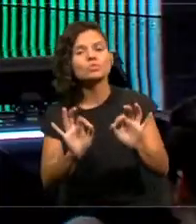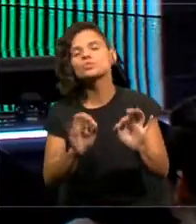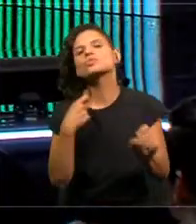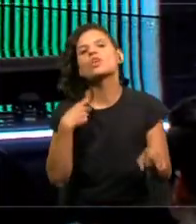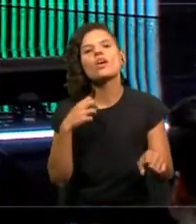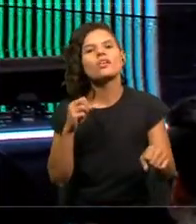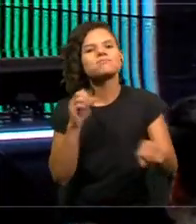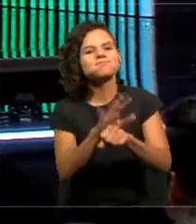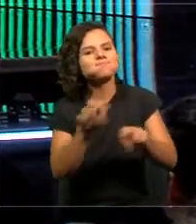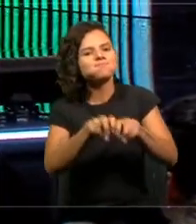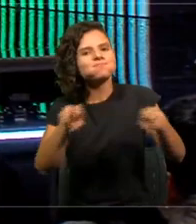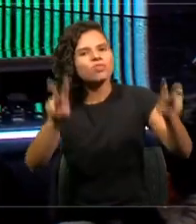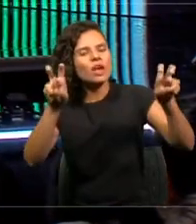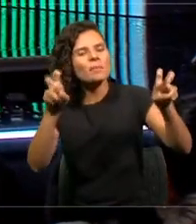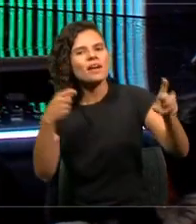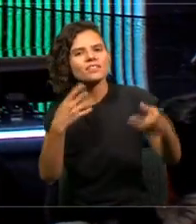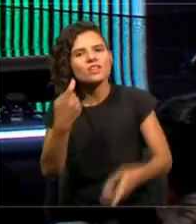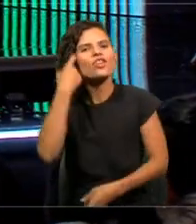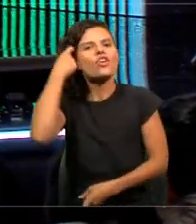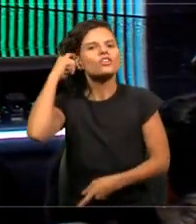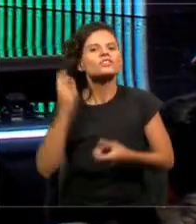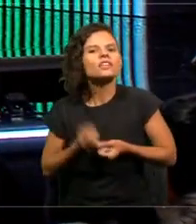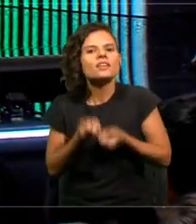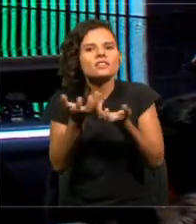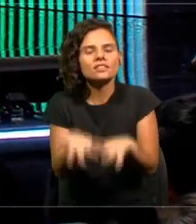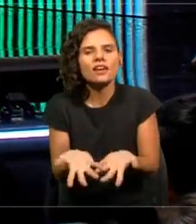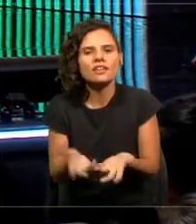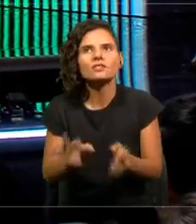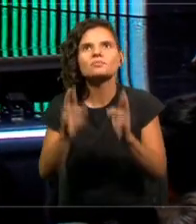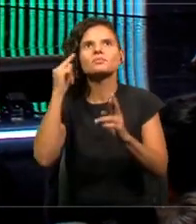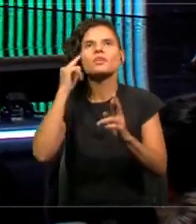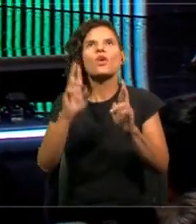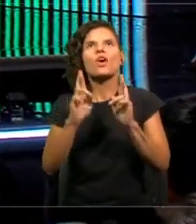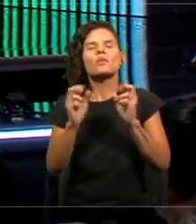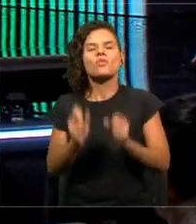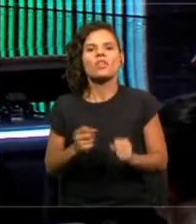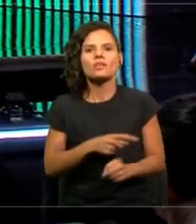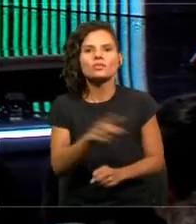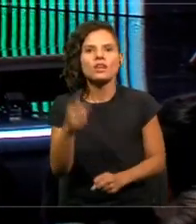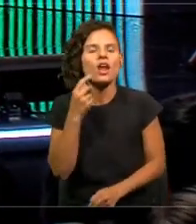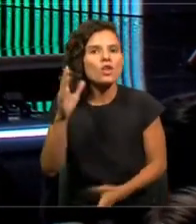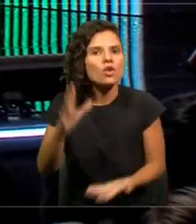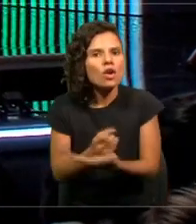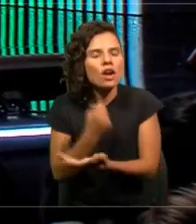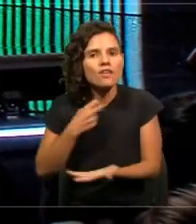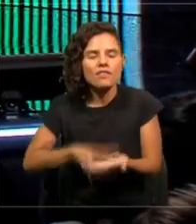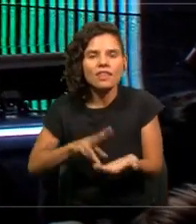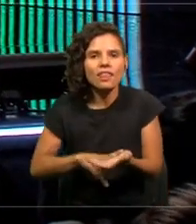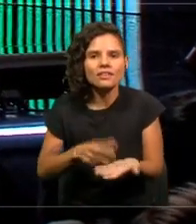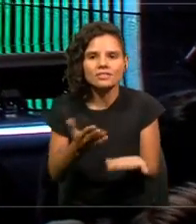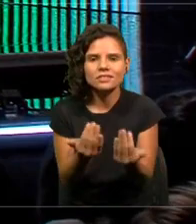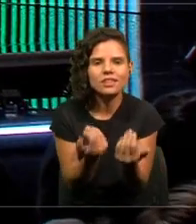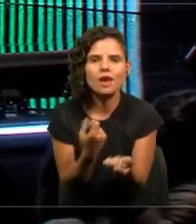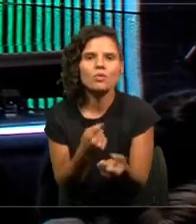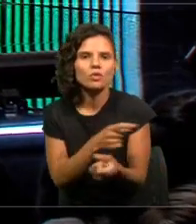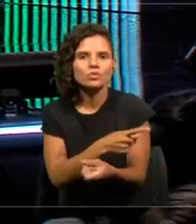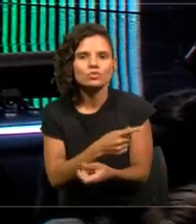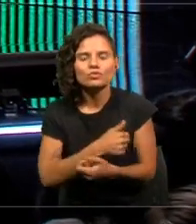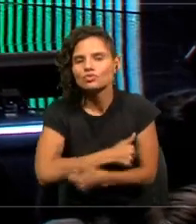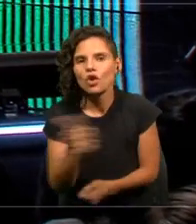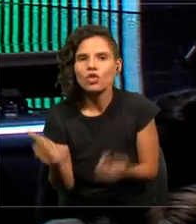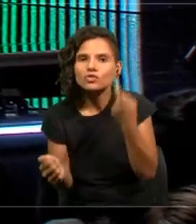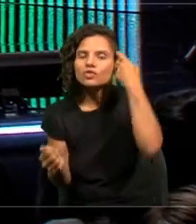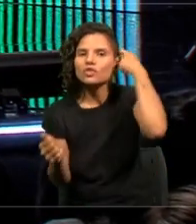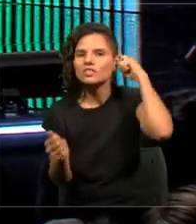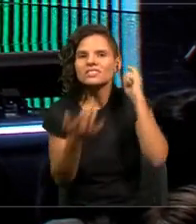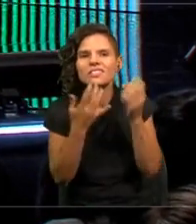y eso espero haber logrado con esta presentación concienticemos nos de que tenemos que exigir